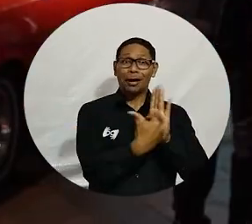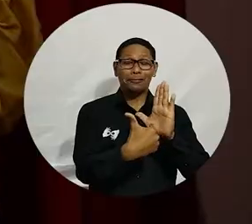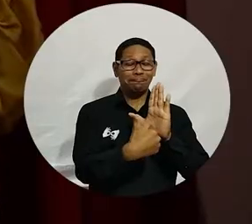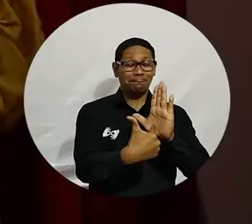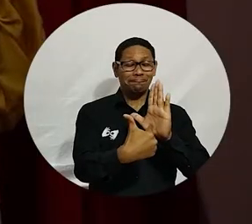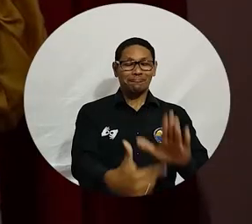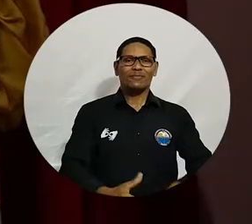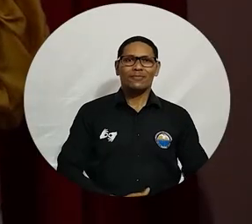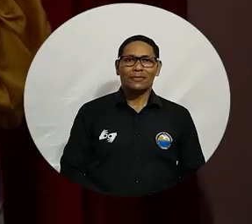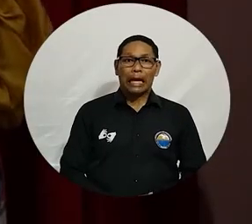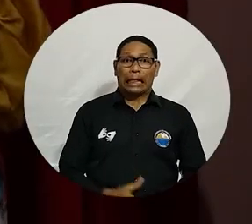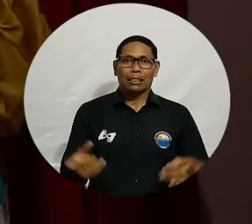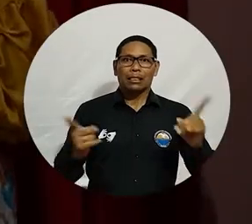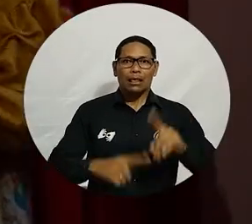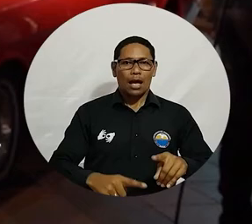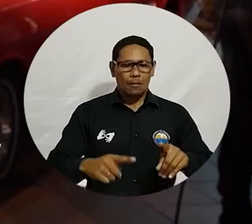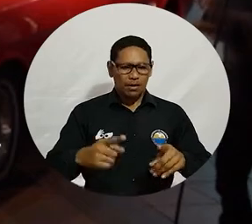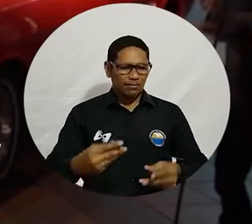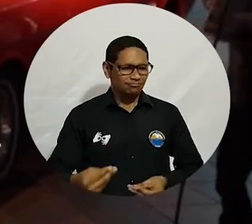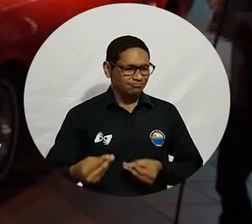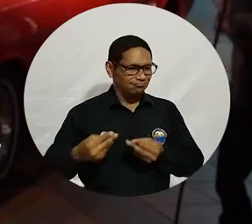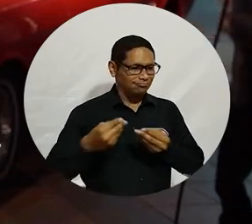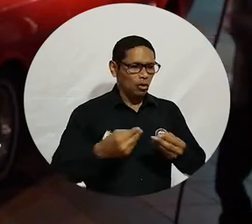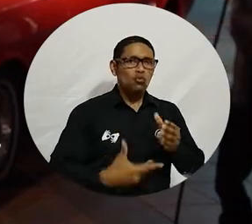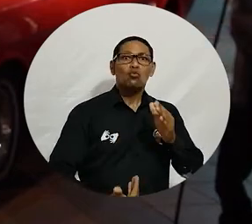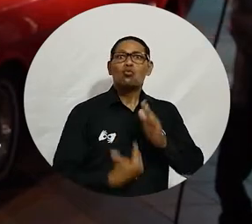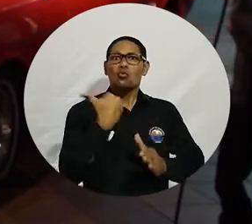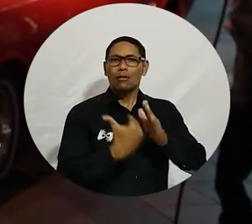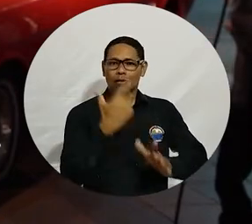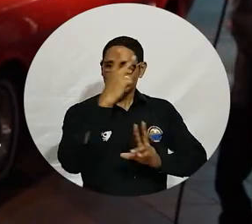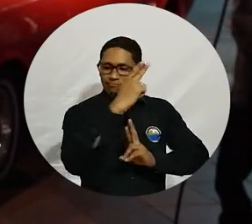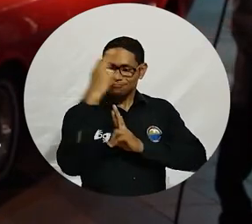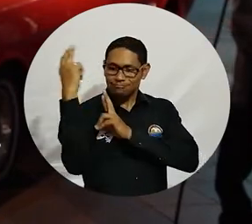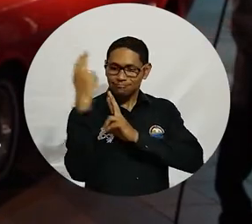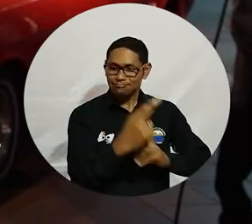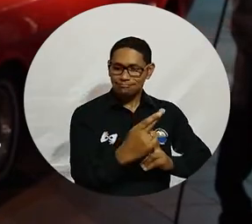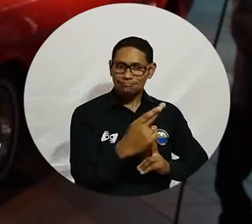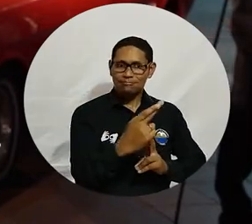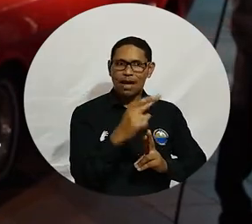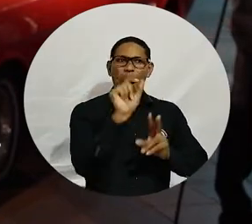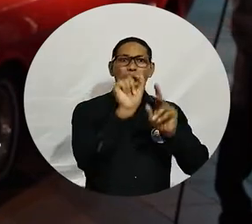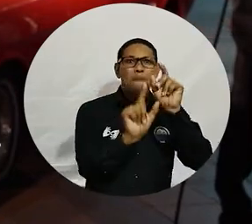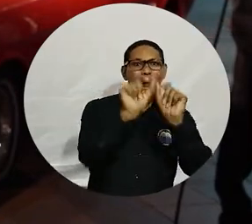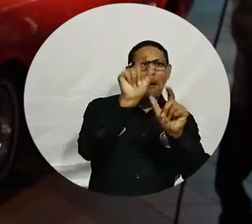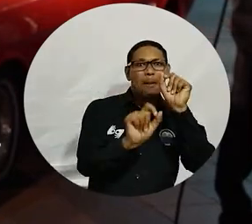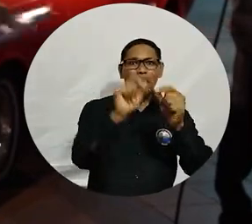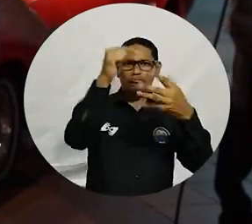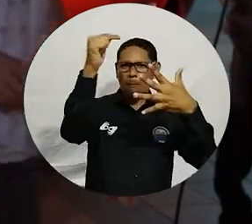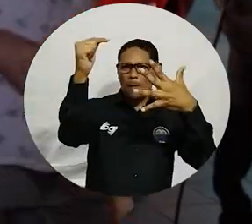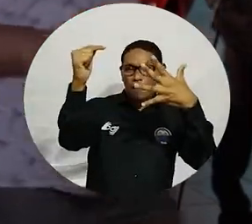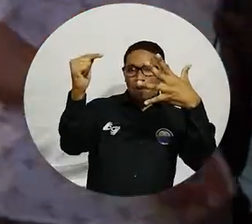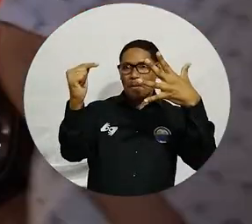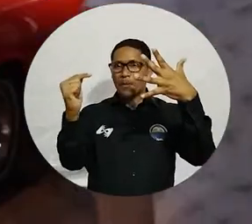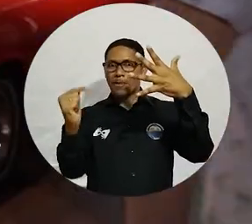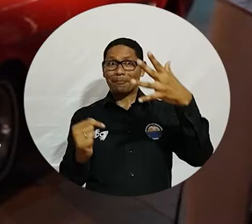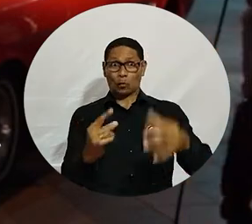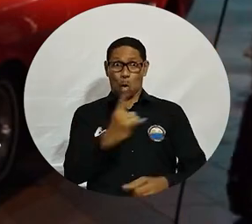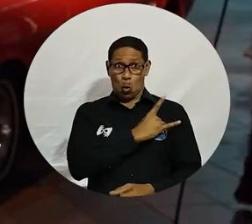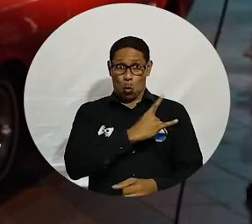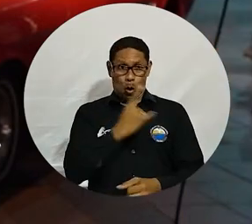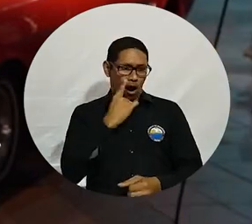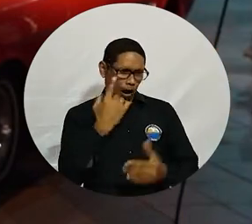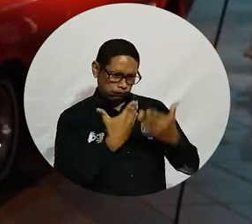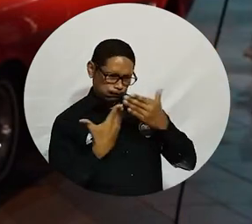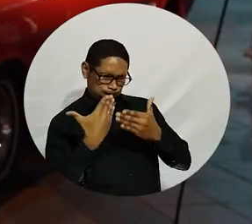University Ranking de QS. También entregamos el nuevo reconocimiento de las estrellas por el cual las universidades se sometían